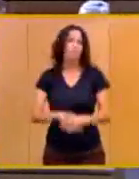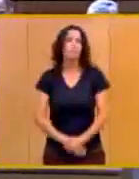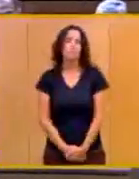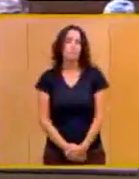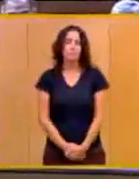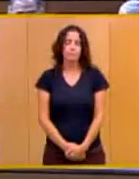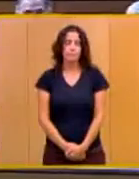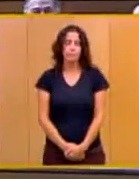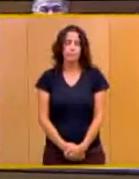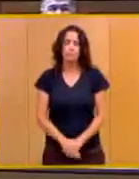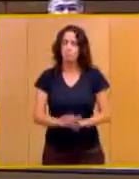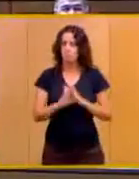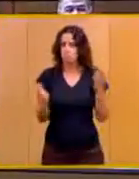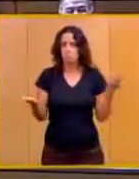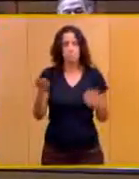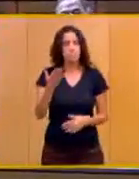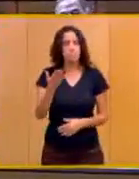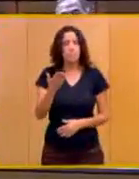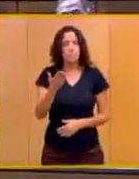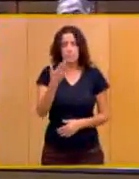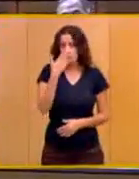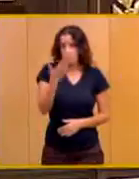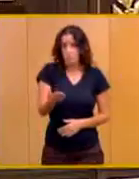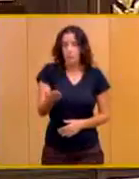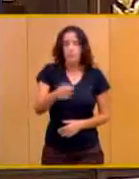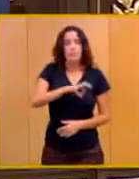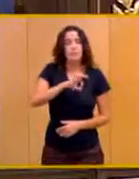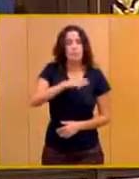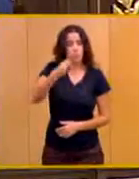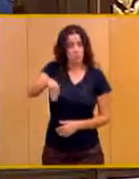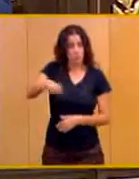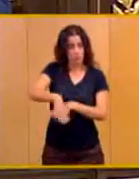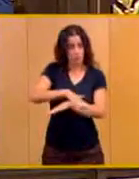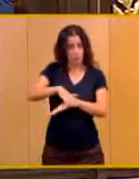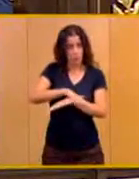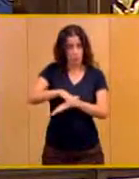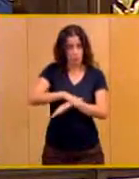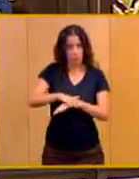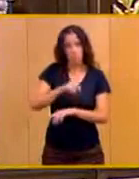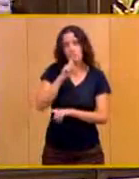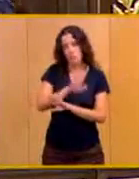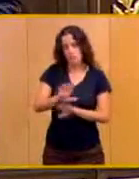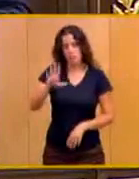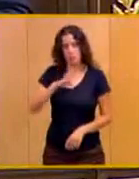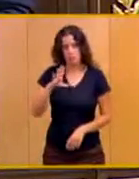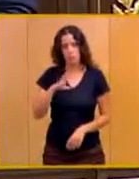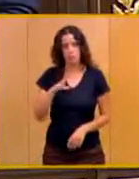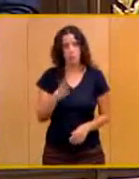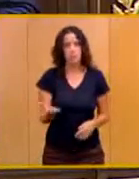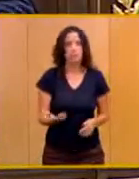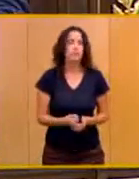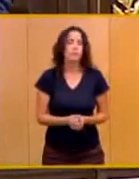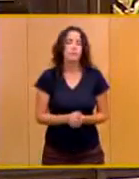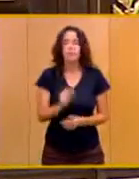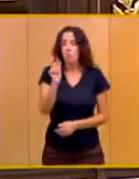lo cierto es que, señor presidente del Gobierno... Silencio, por favor. Lo cierto... Un momento, señor